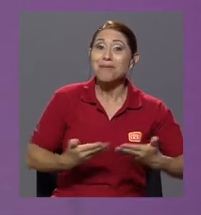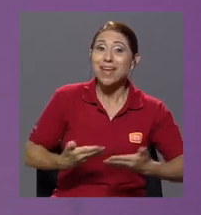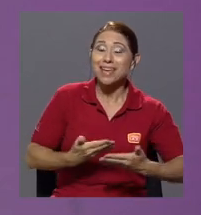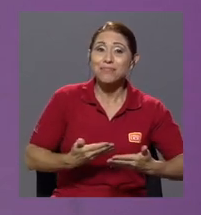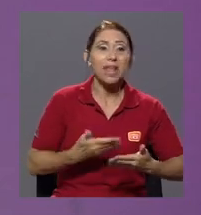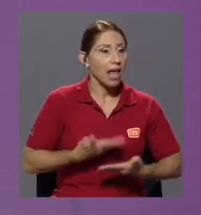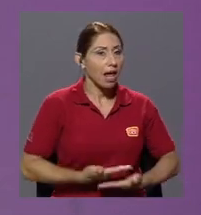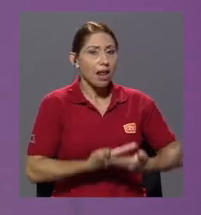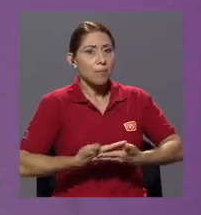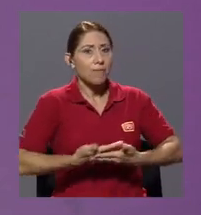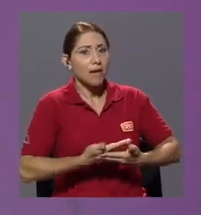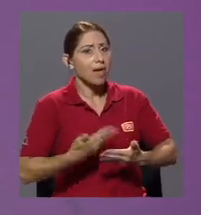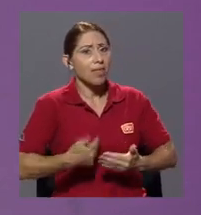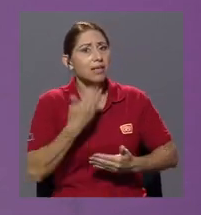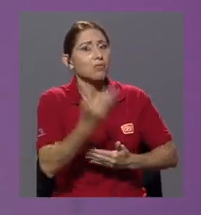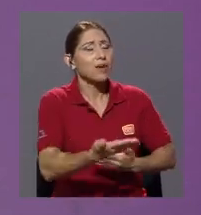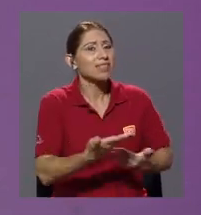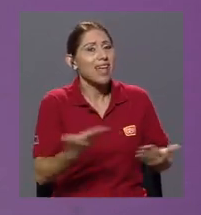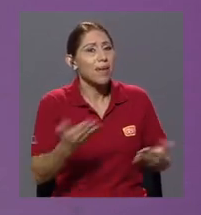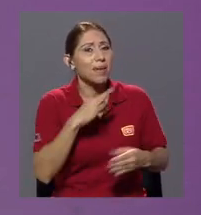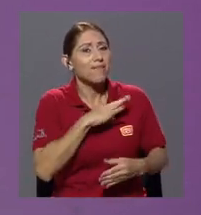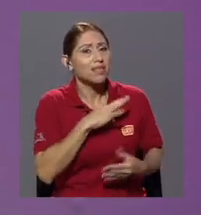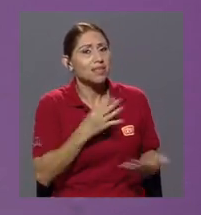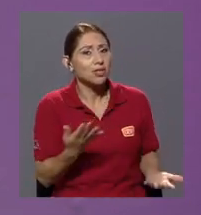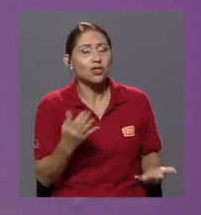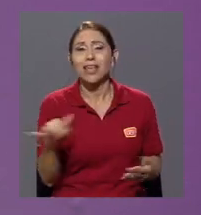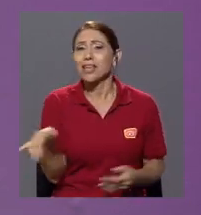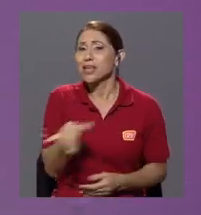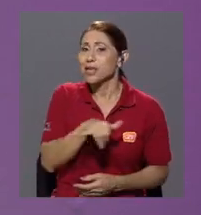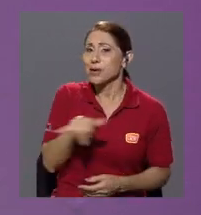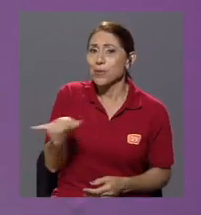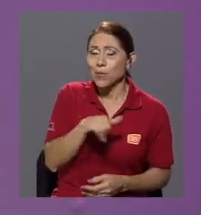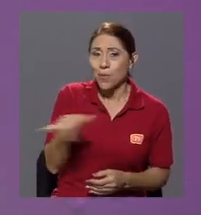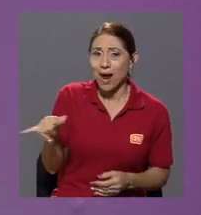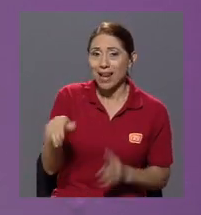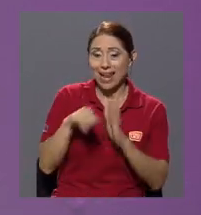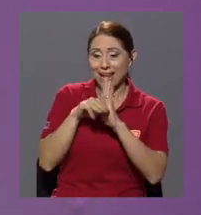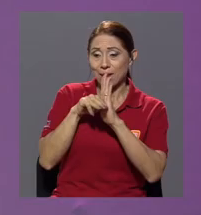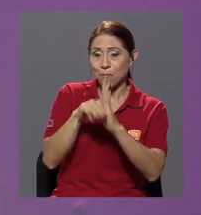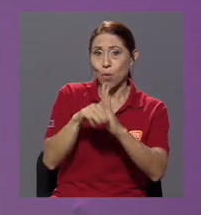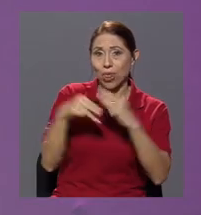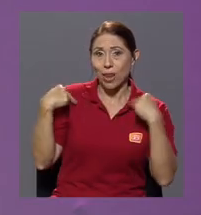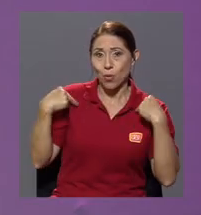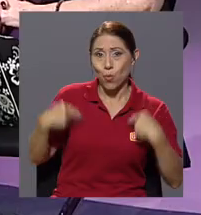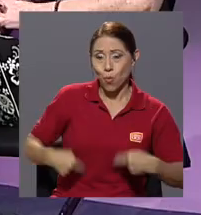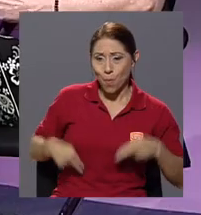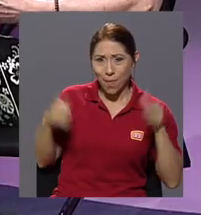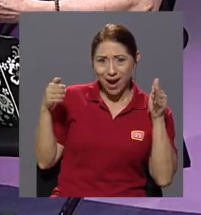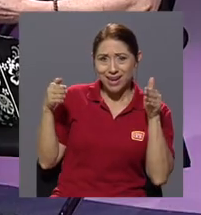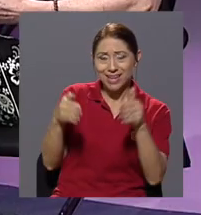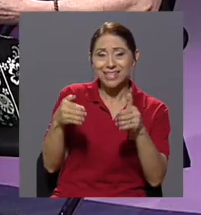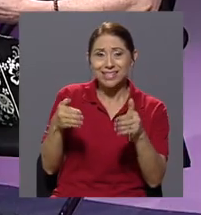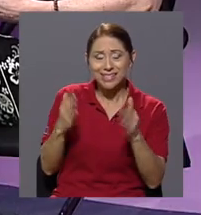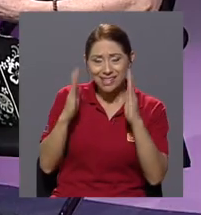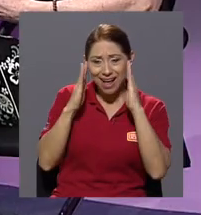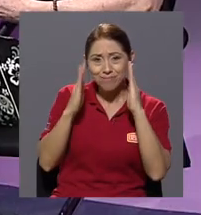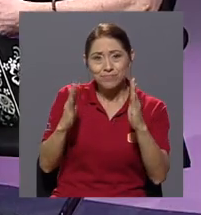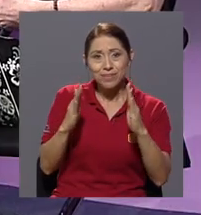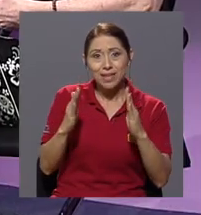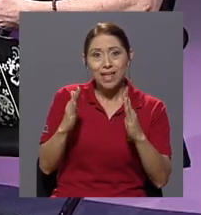cuáles son los beneficios del bebé y justo después del enojado igual en el modelo humanista